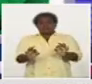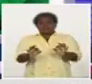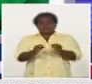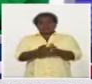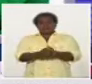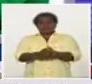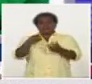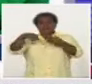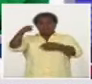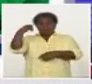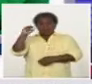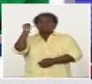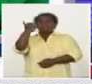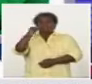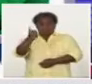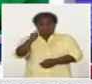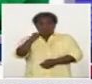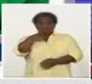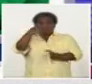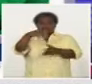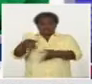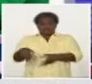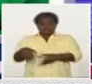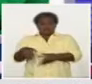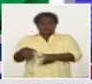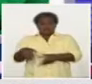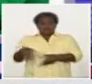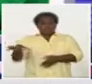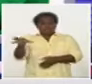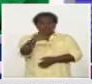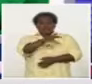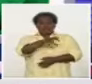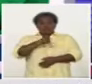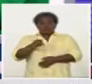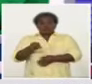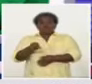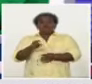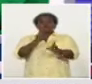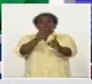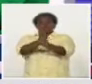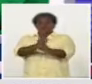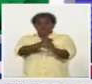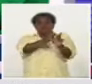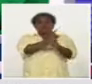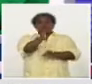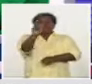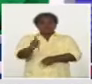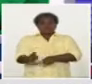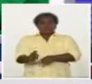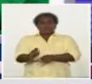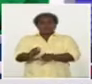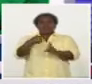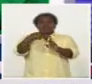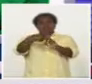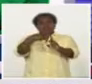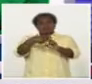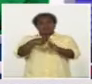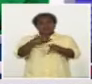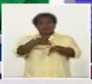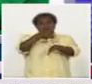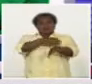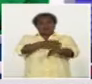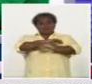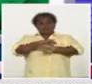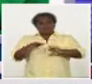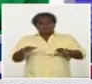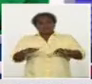10 fallecidos, todos con el antecedente de ser contactos de casos confirmados, ya previamente